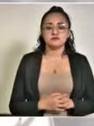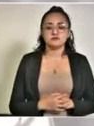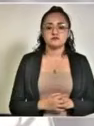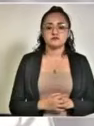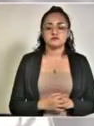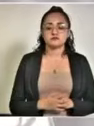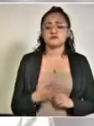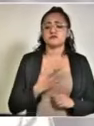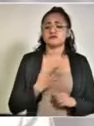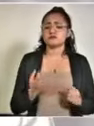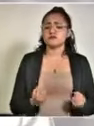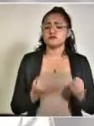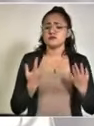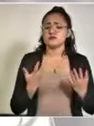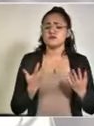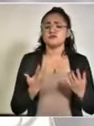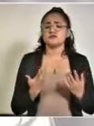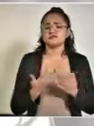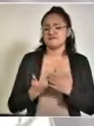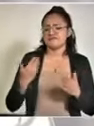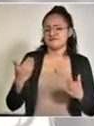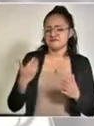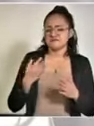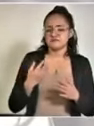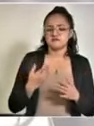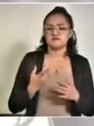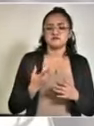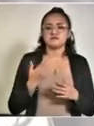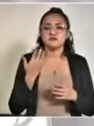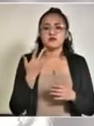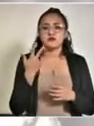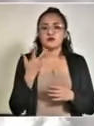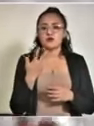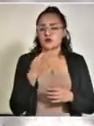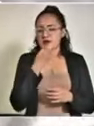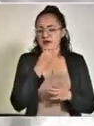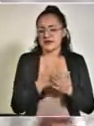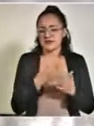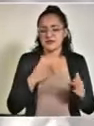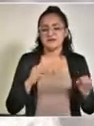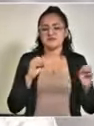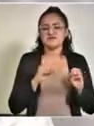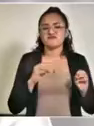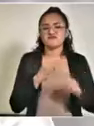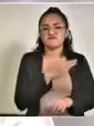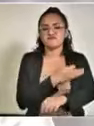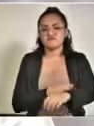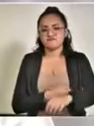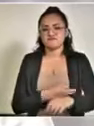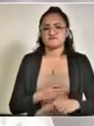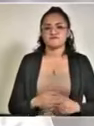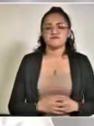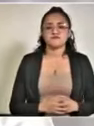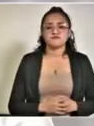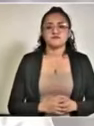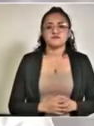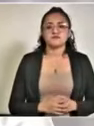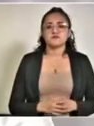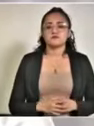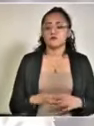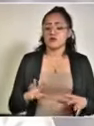¿Tenemos cuántos rezagados? 58 rezagados, de esos que ya no forman parte del